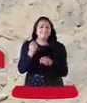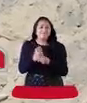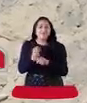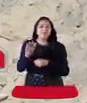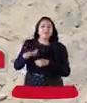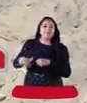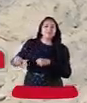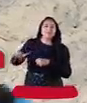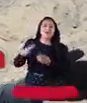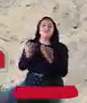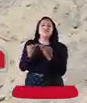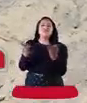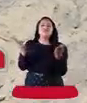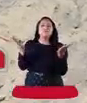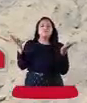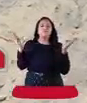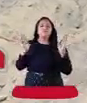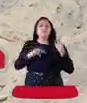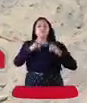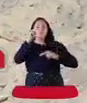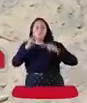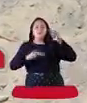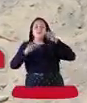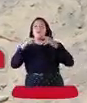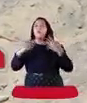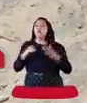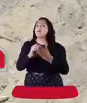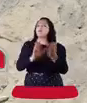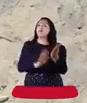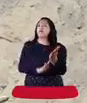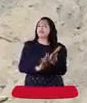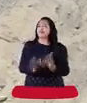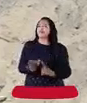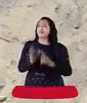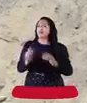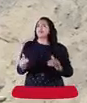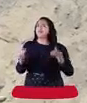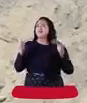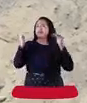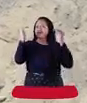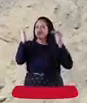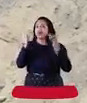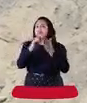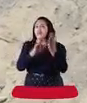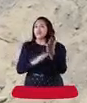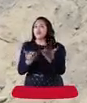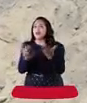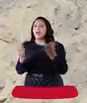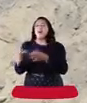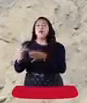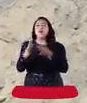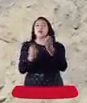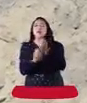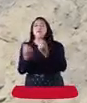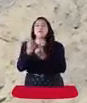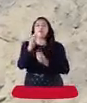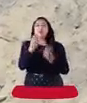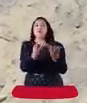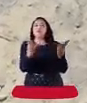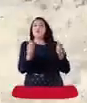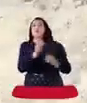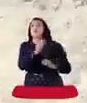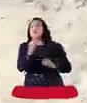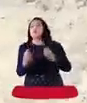toma, que es el cerramiento, es un macro proyecto, ¿no? Todo esto que vamos a ejecutar en conjunto con Minga, con la gente,